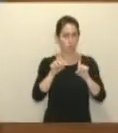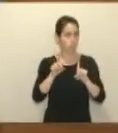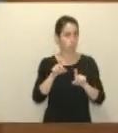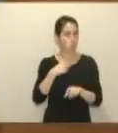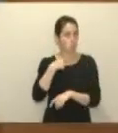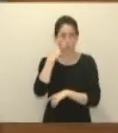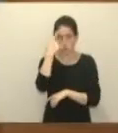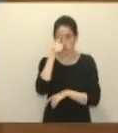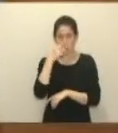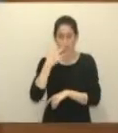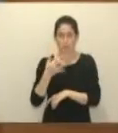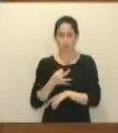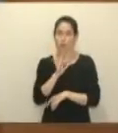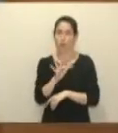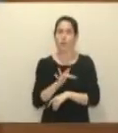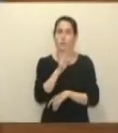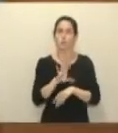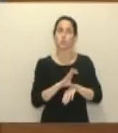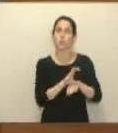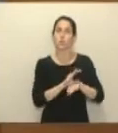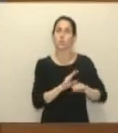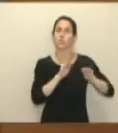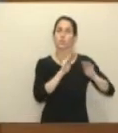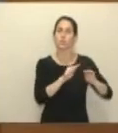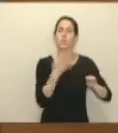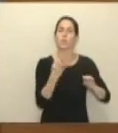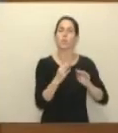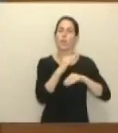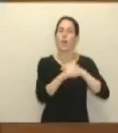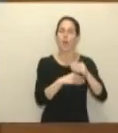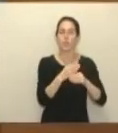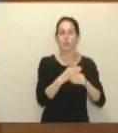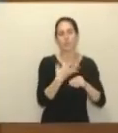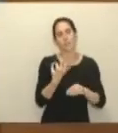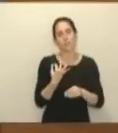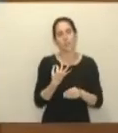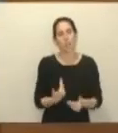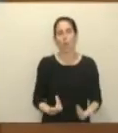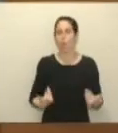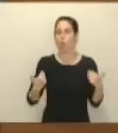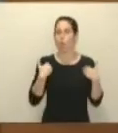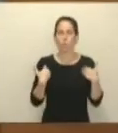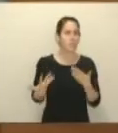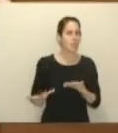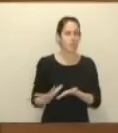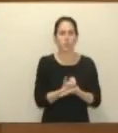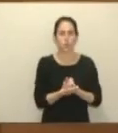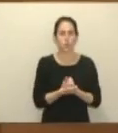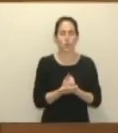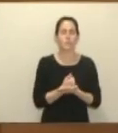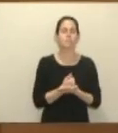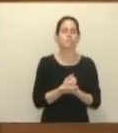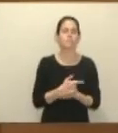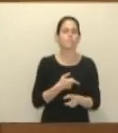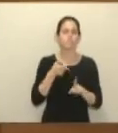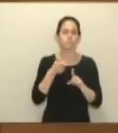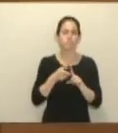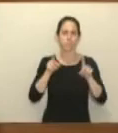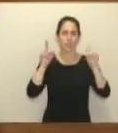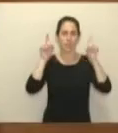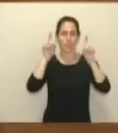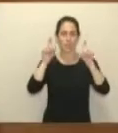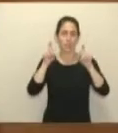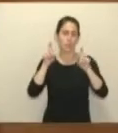también entendemos que es a su consejería la que debería de ejercer todas las competencias relacionadas con estas escuelas